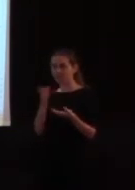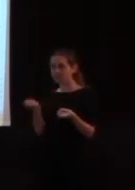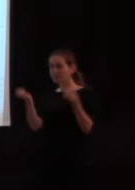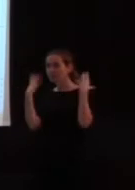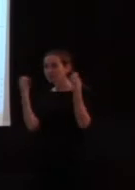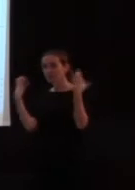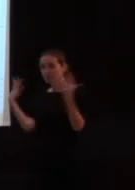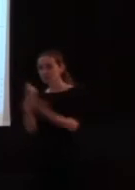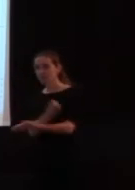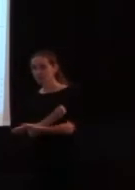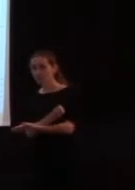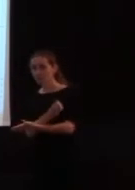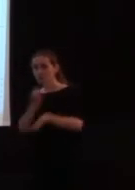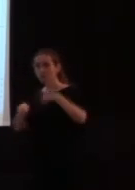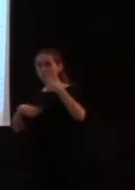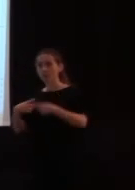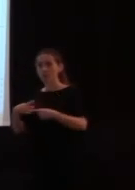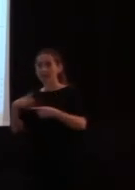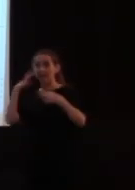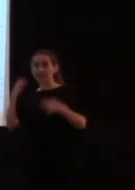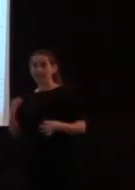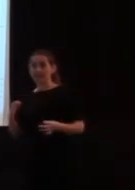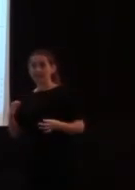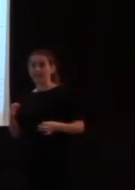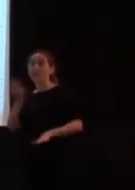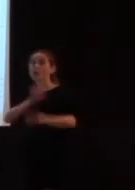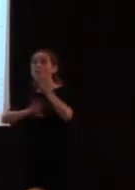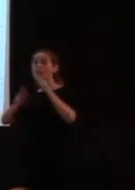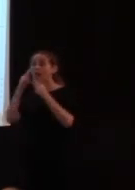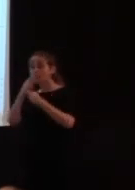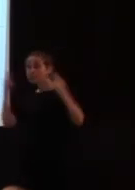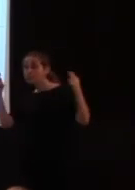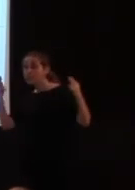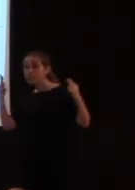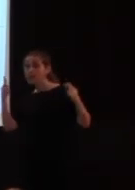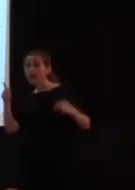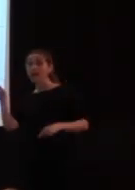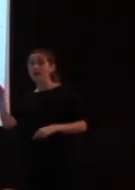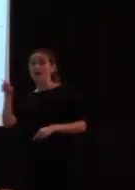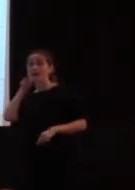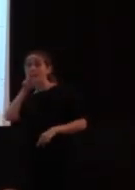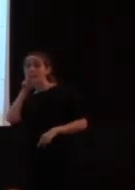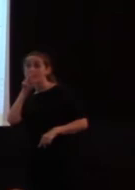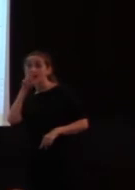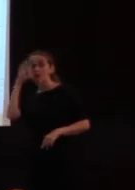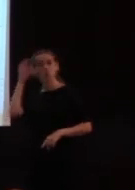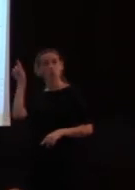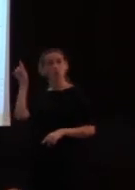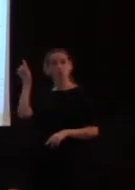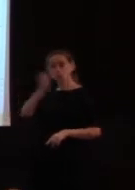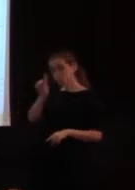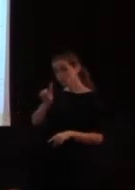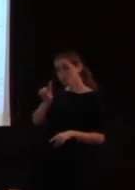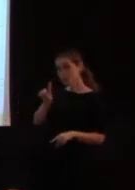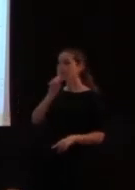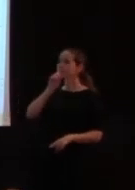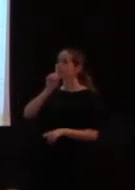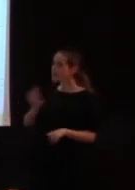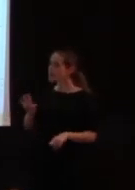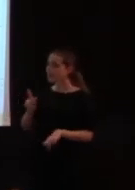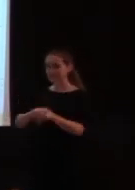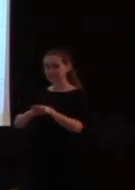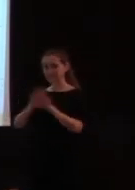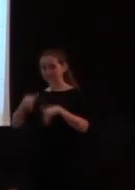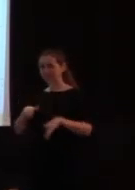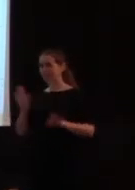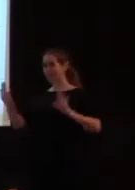La realidad es más compleja porque es pública. Ahora habla uno, el otro no escucha, tenemos que mandarles callar, no callan, se acaba el tiempo, hemos acabado